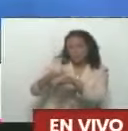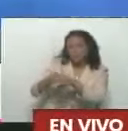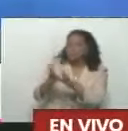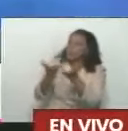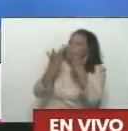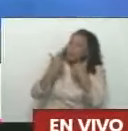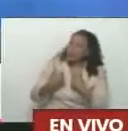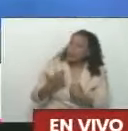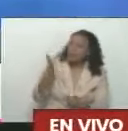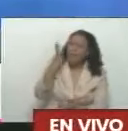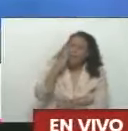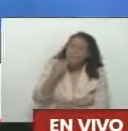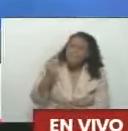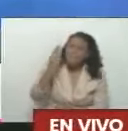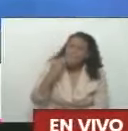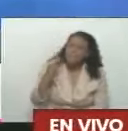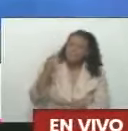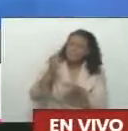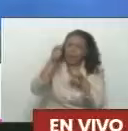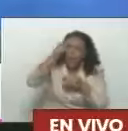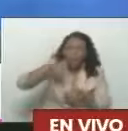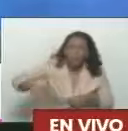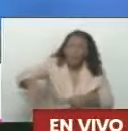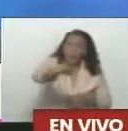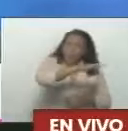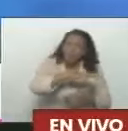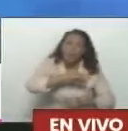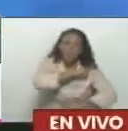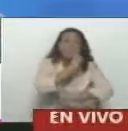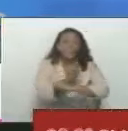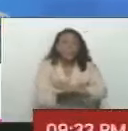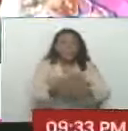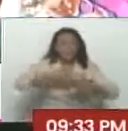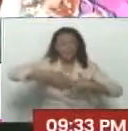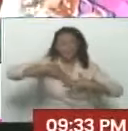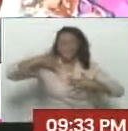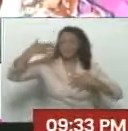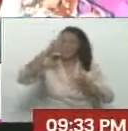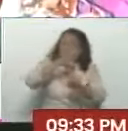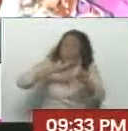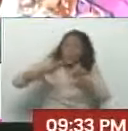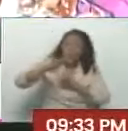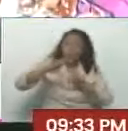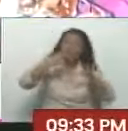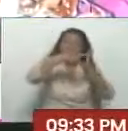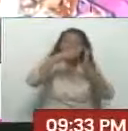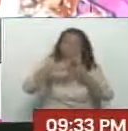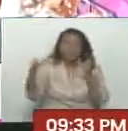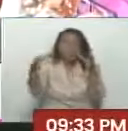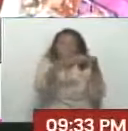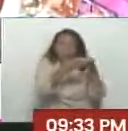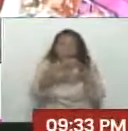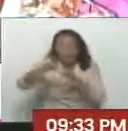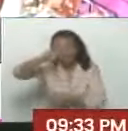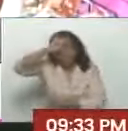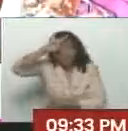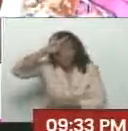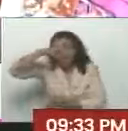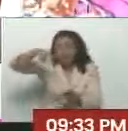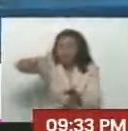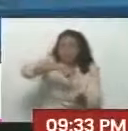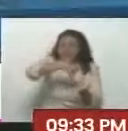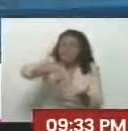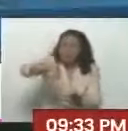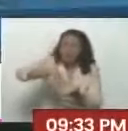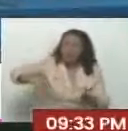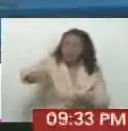contar de esta hermosura, de este poder espiritual y cultural de las cofradías de los diablos danzantes que tenemos